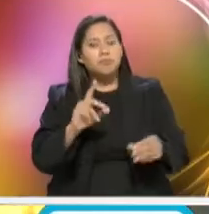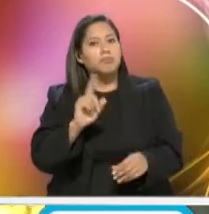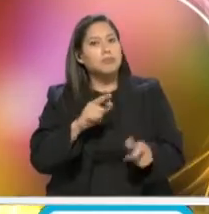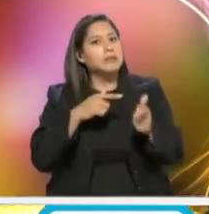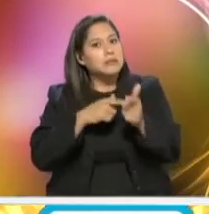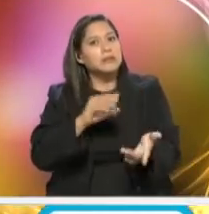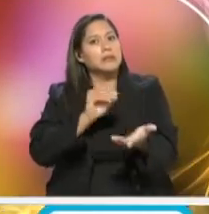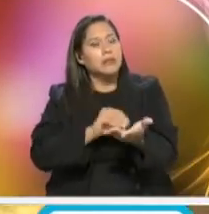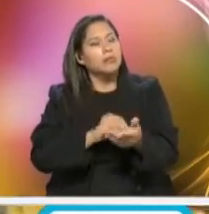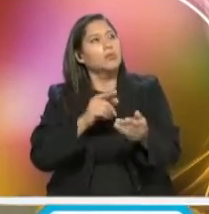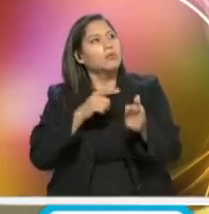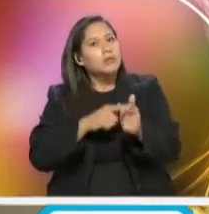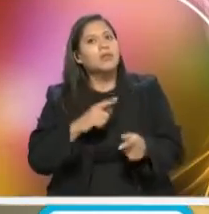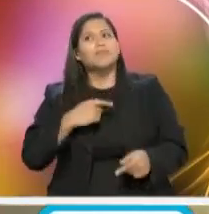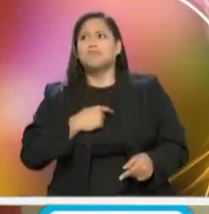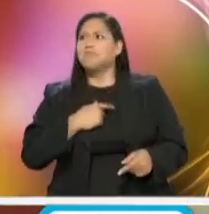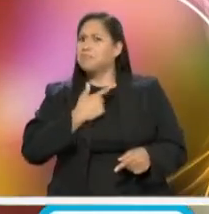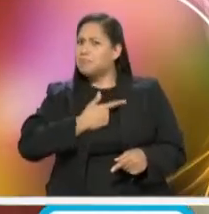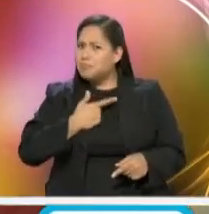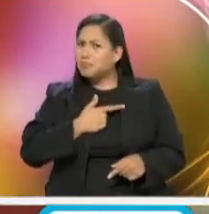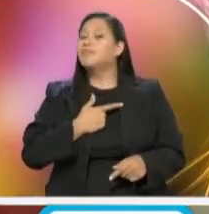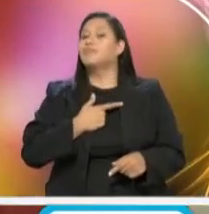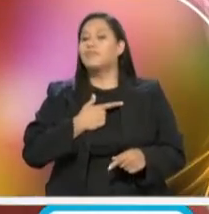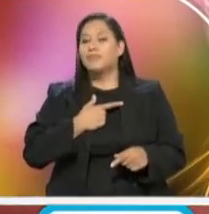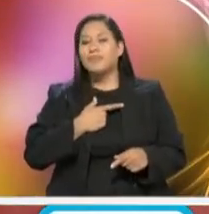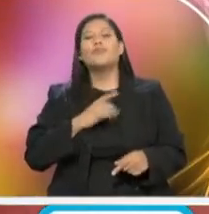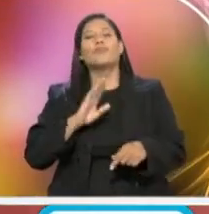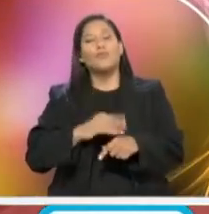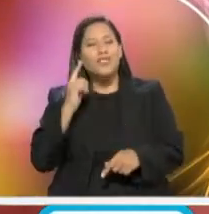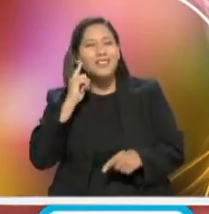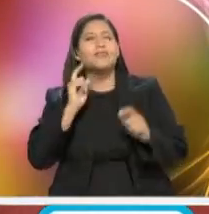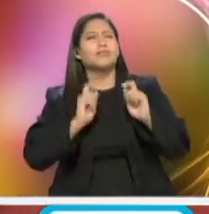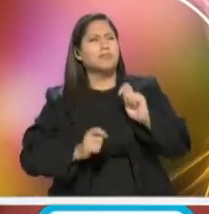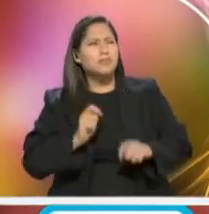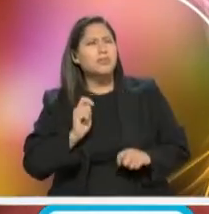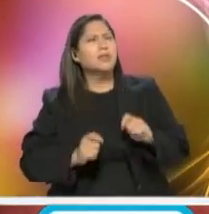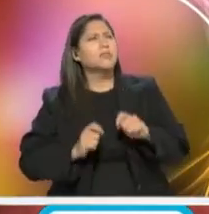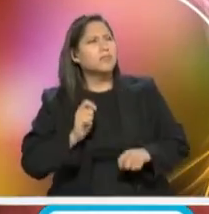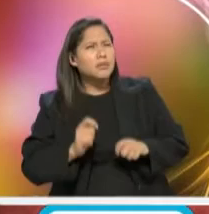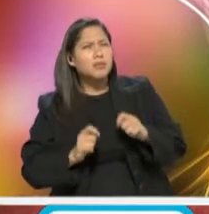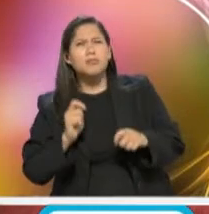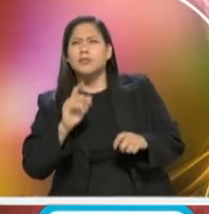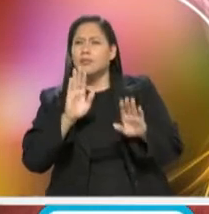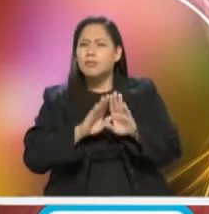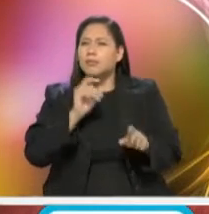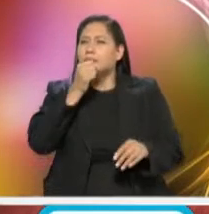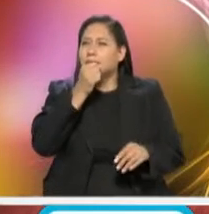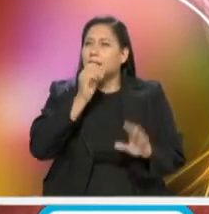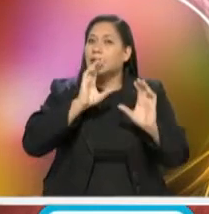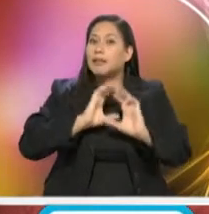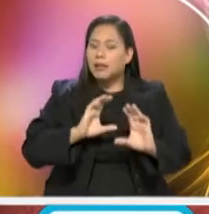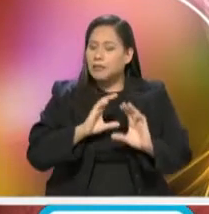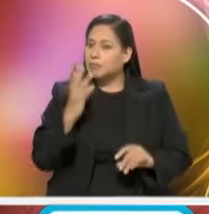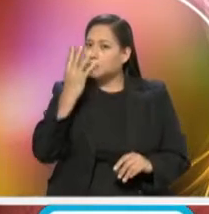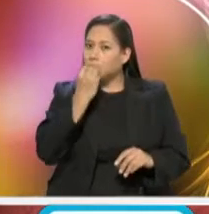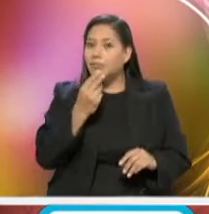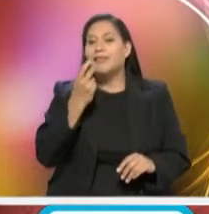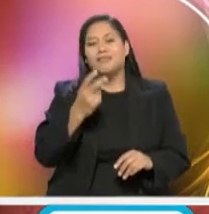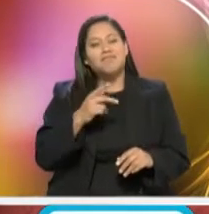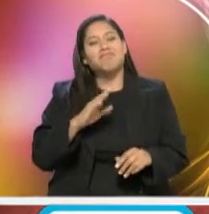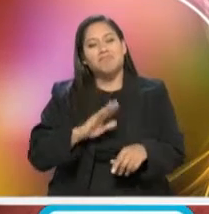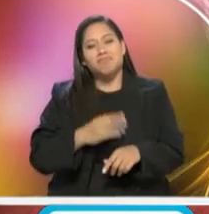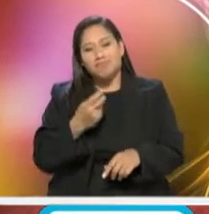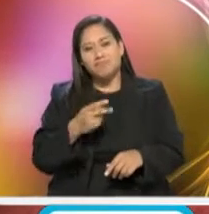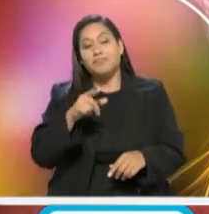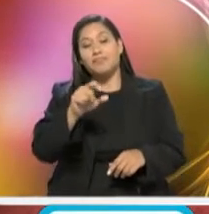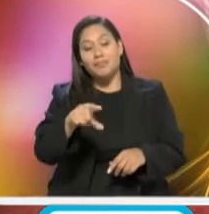Y influyen, además. Sin duda es el ritmo, Gaby. Sin duda es el ritmo, los instrumentos y la forma de interpretación de los cantantes. Y